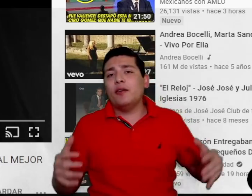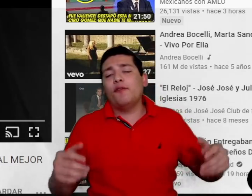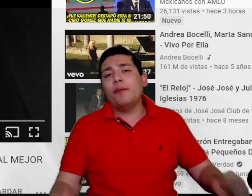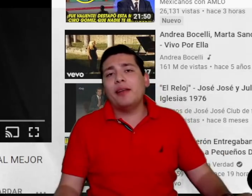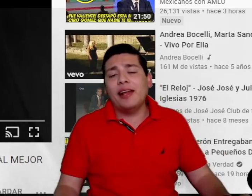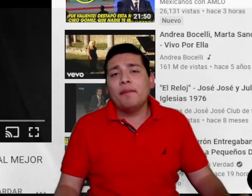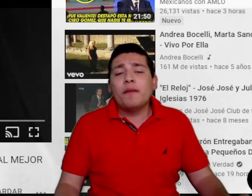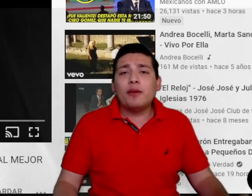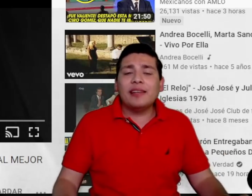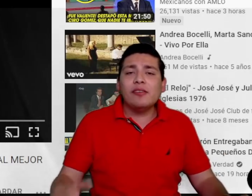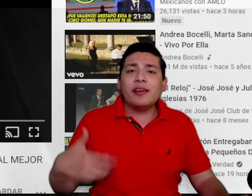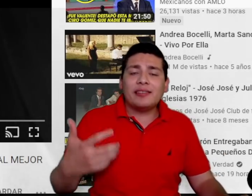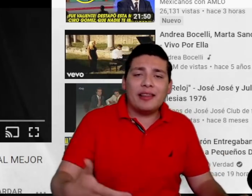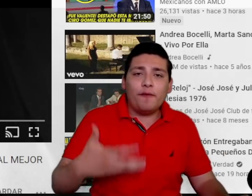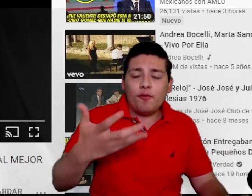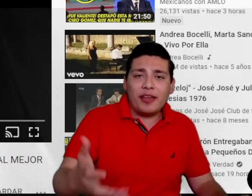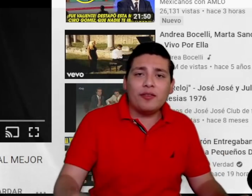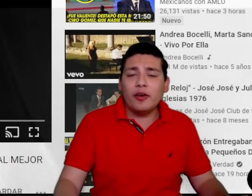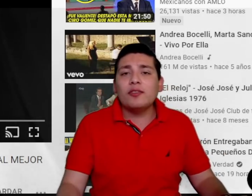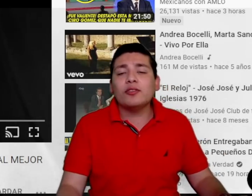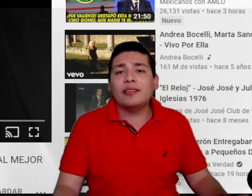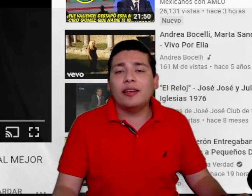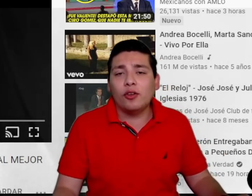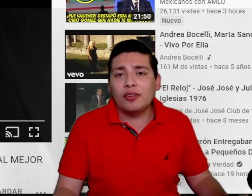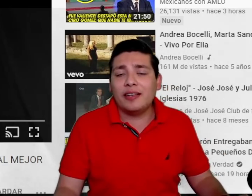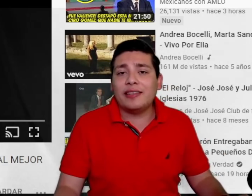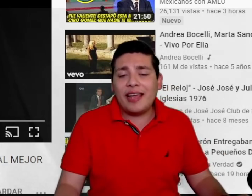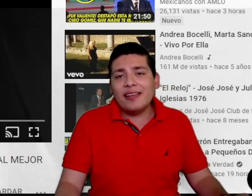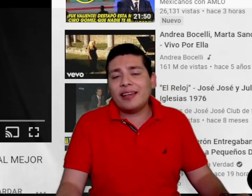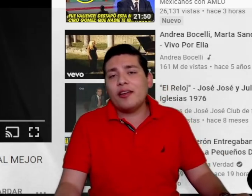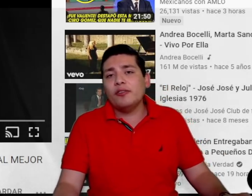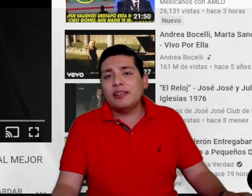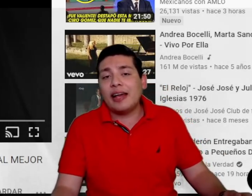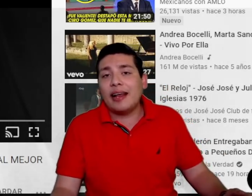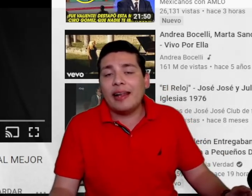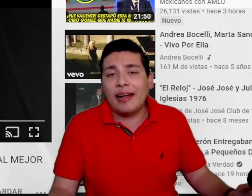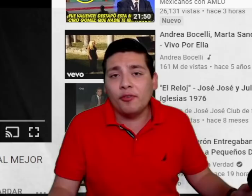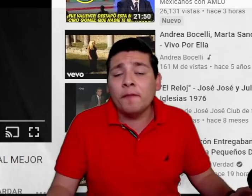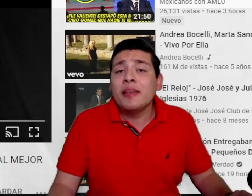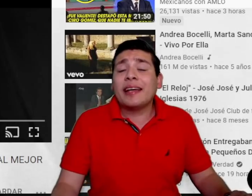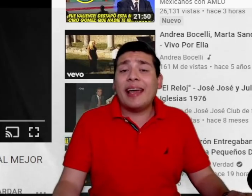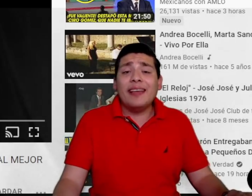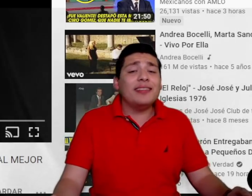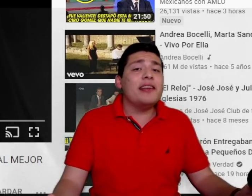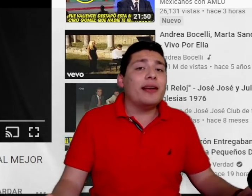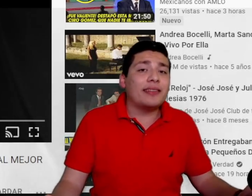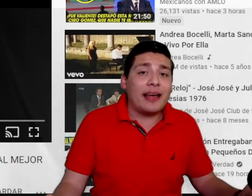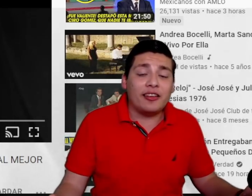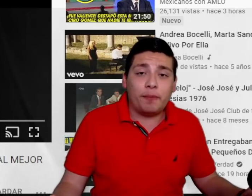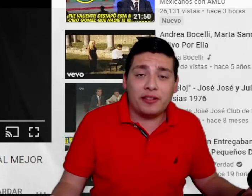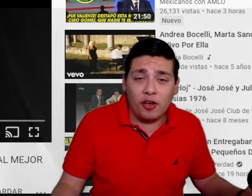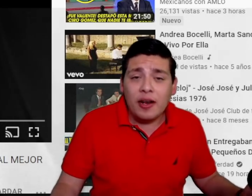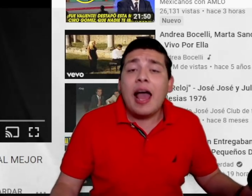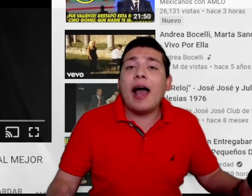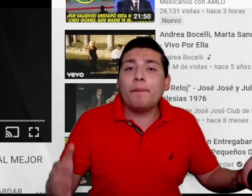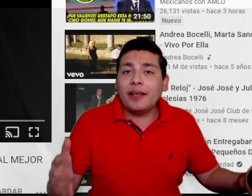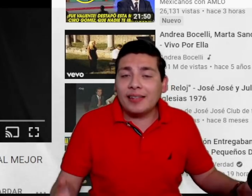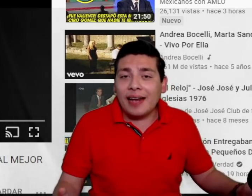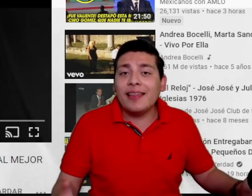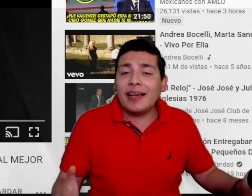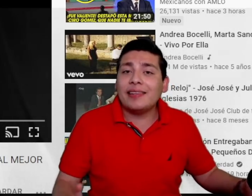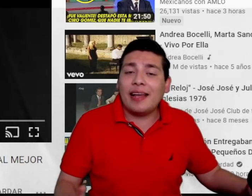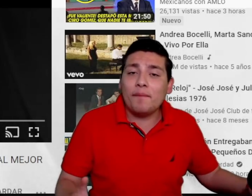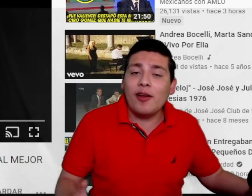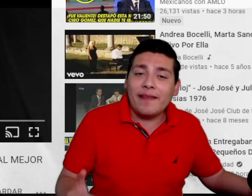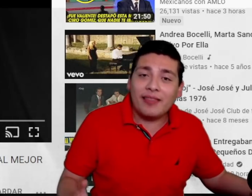se imaginó, familia, pues es lo que están difundiendo estos sacerdotes. Y es que ellos están alegando que es libertad de expresión, a